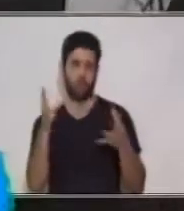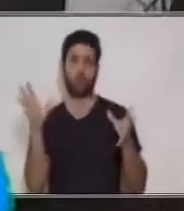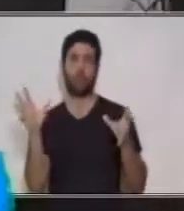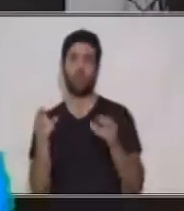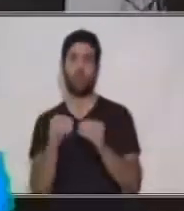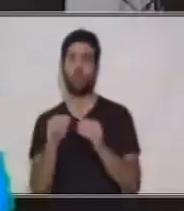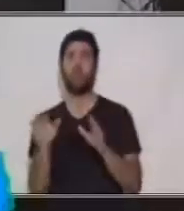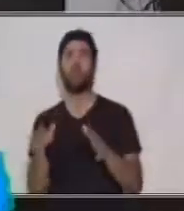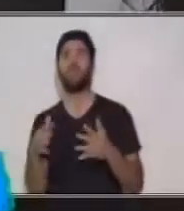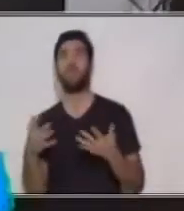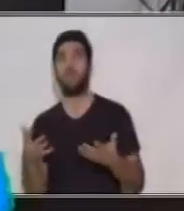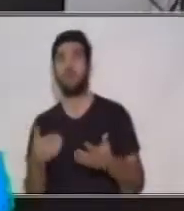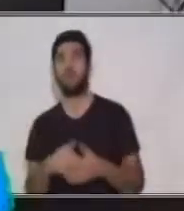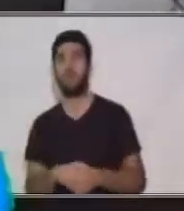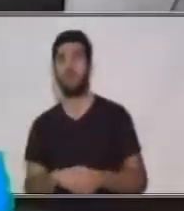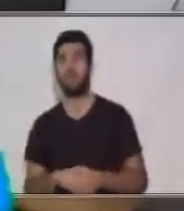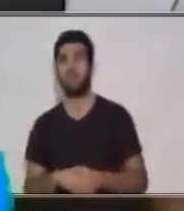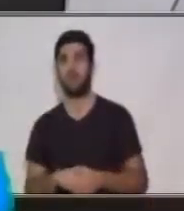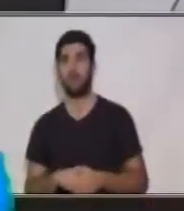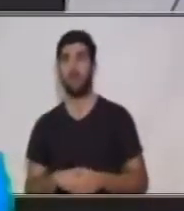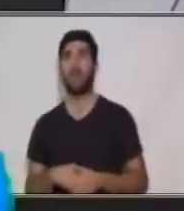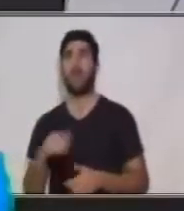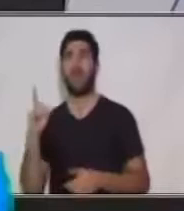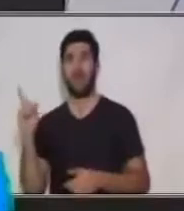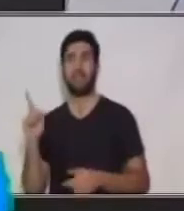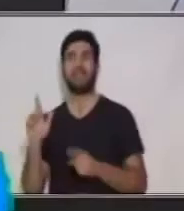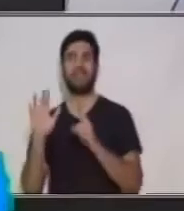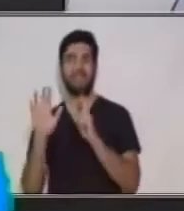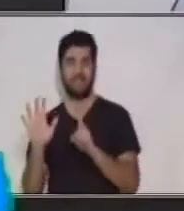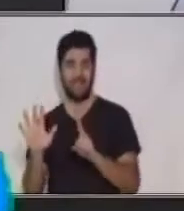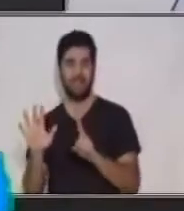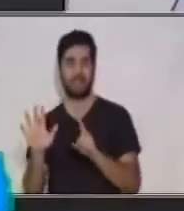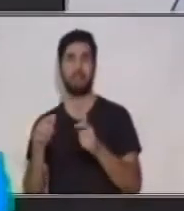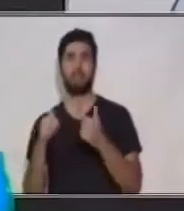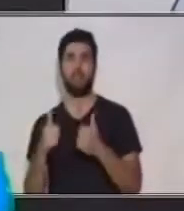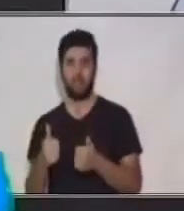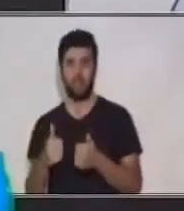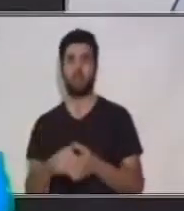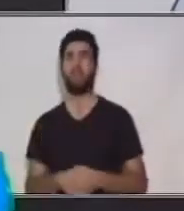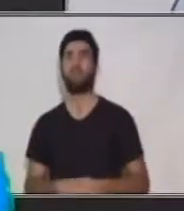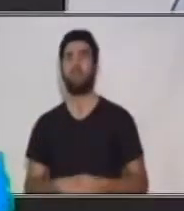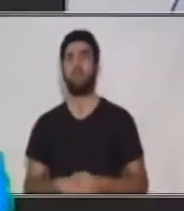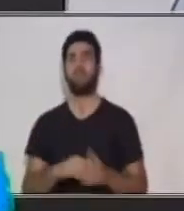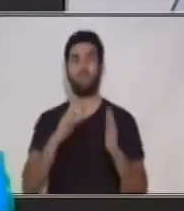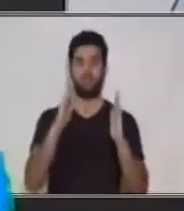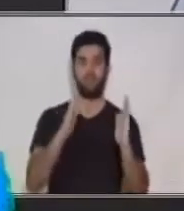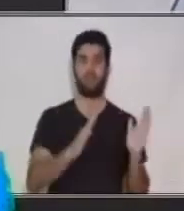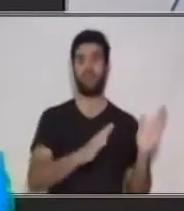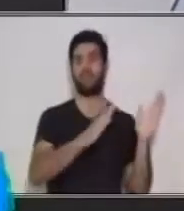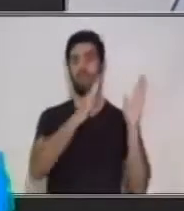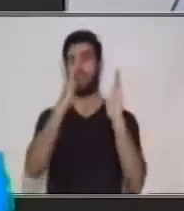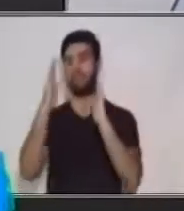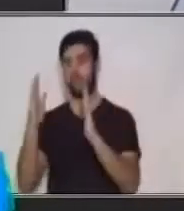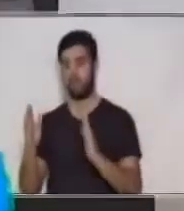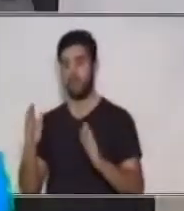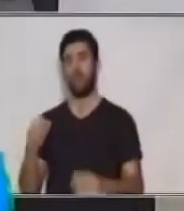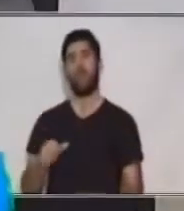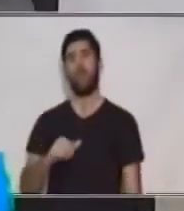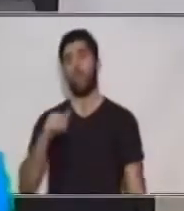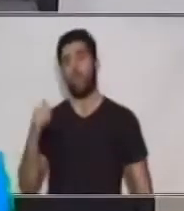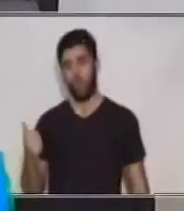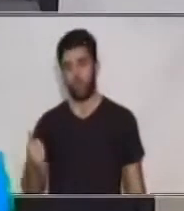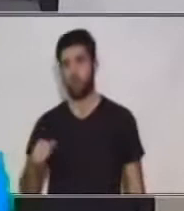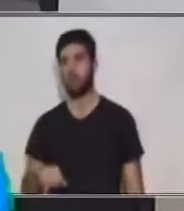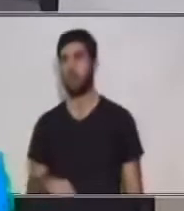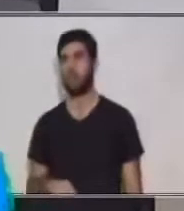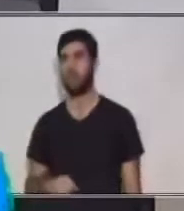total de 6 centímetros, ¿de acuerdo? Muy bien, vamos al siguiente tipo de triángulo. Si nos